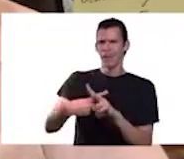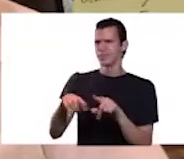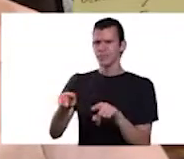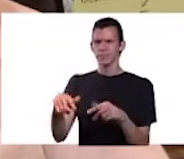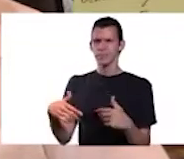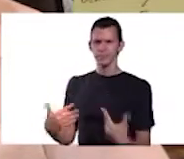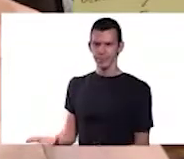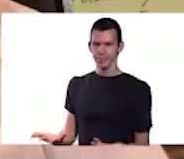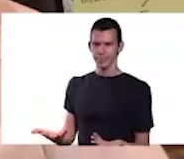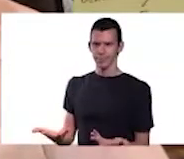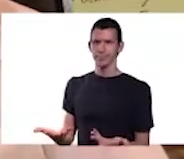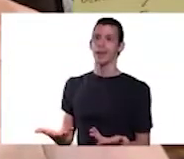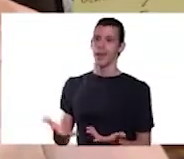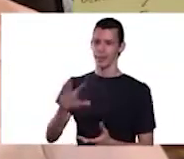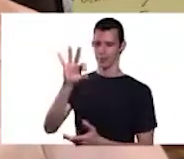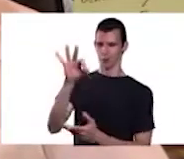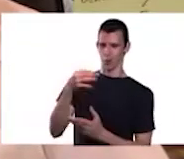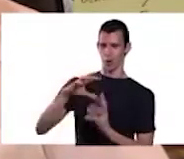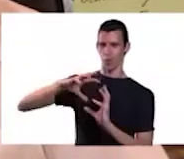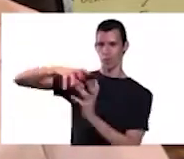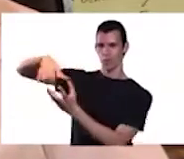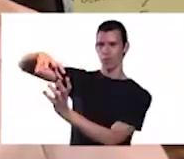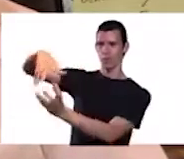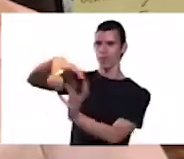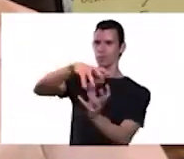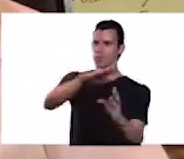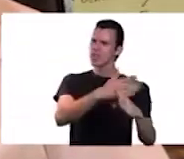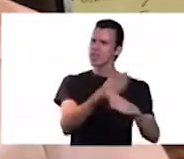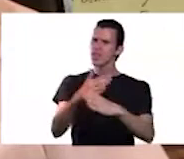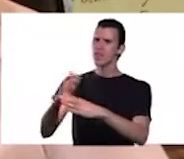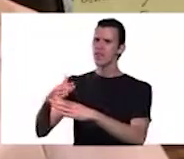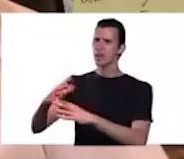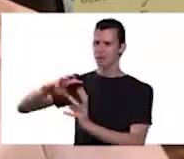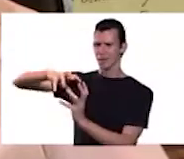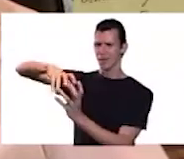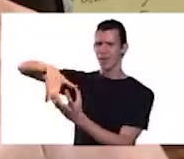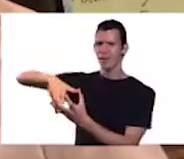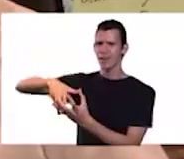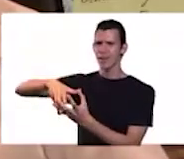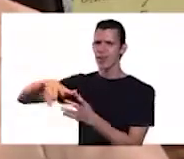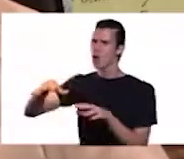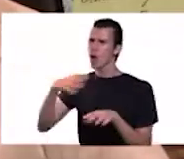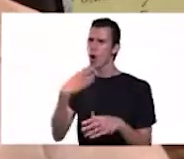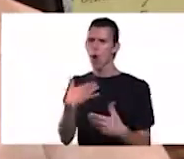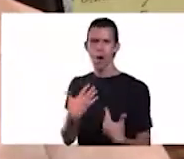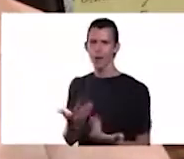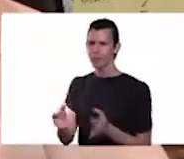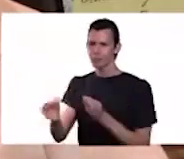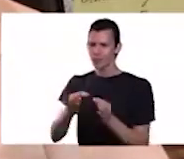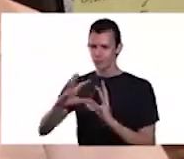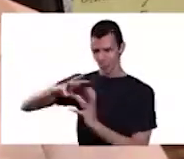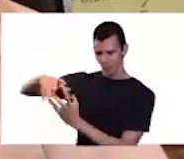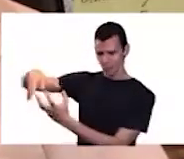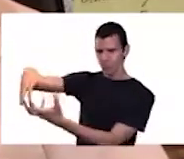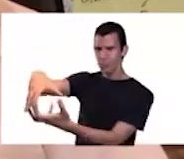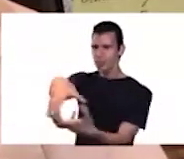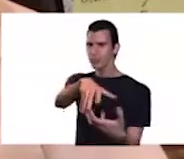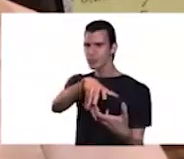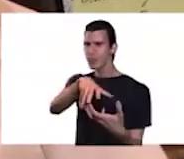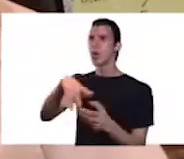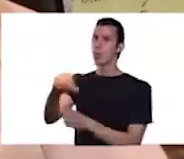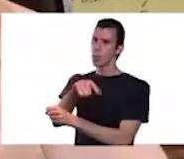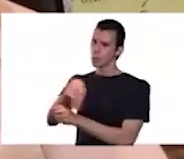sistema solar y de los movimientos de la rotación que aparecen también en el texto, bien, y que van a responder ahí